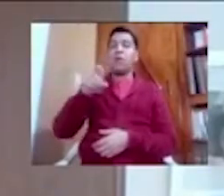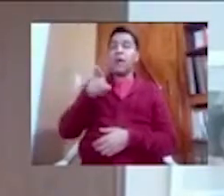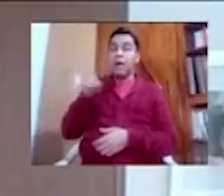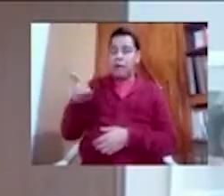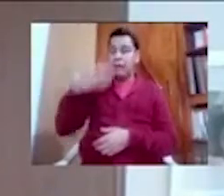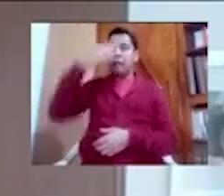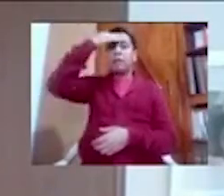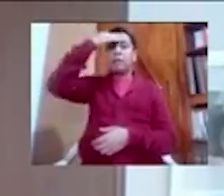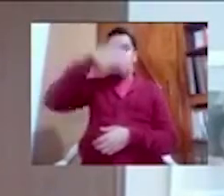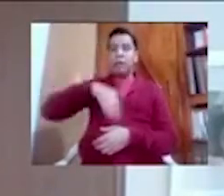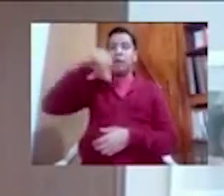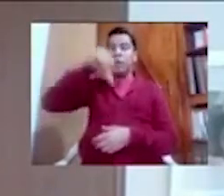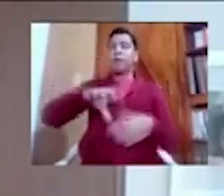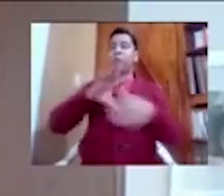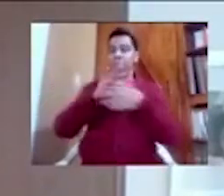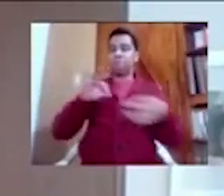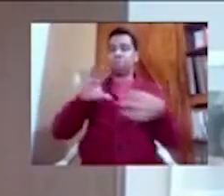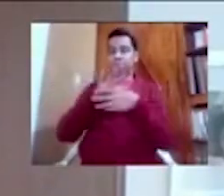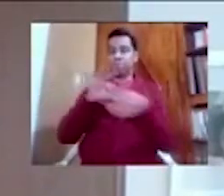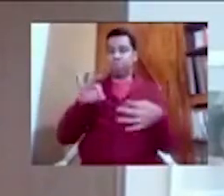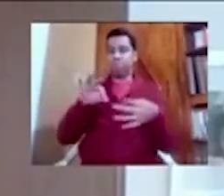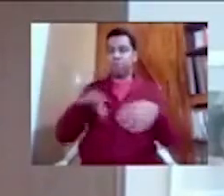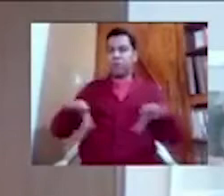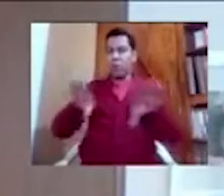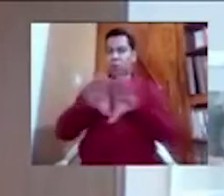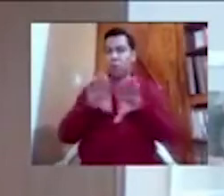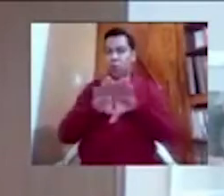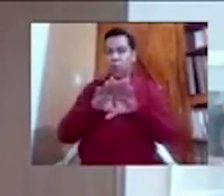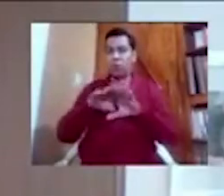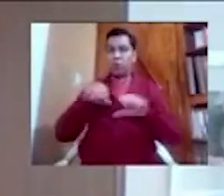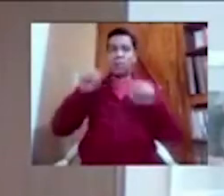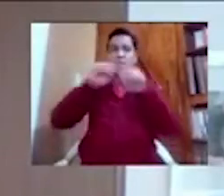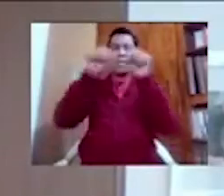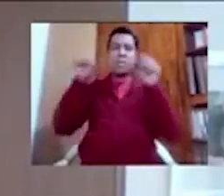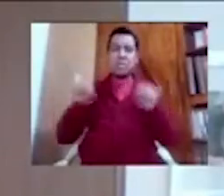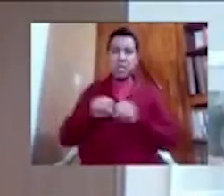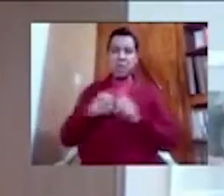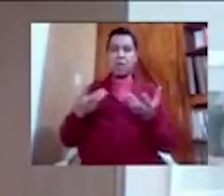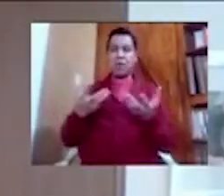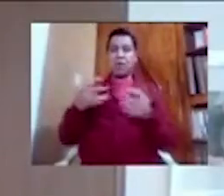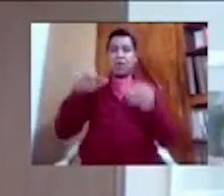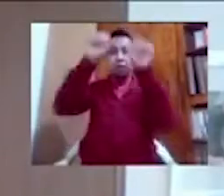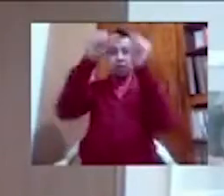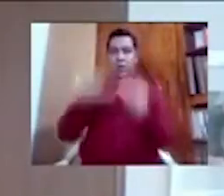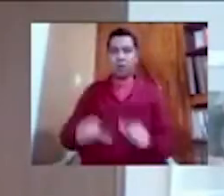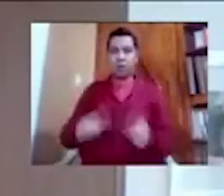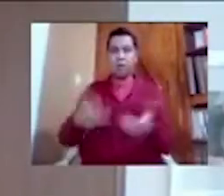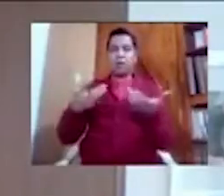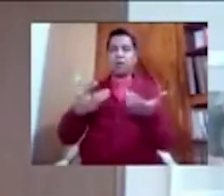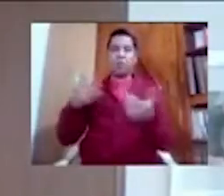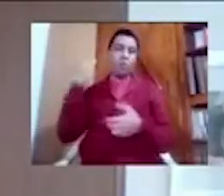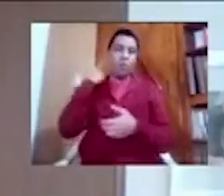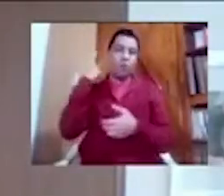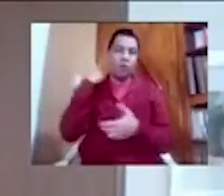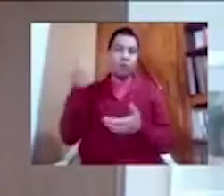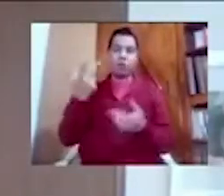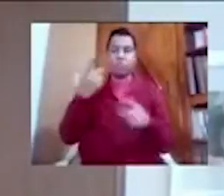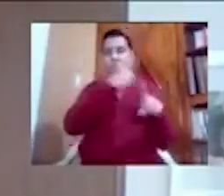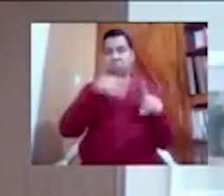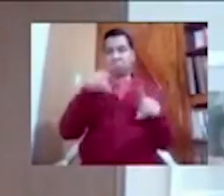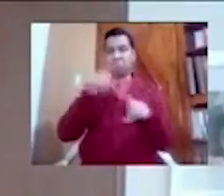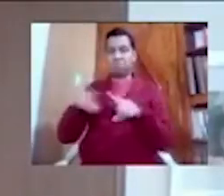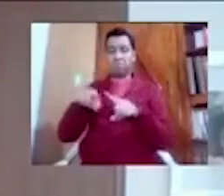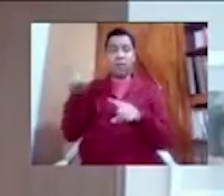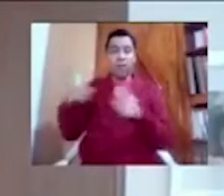nos trata, además de los sistemas de museos en México, el coleccionismo de arte y políticas culturales. Ha publicado